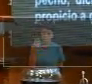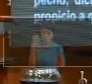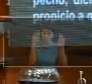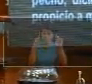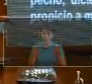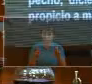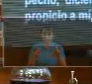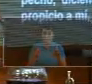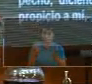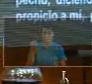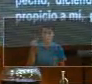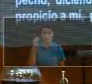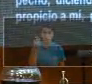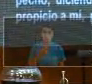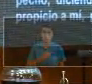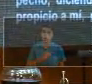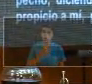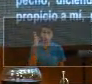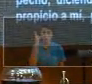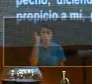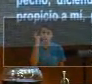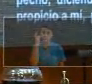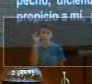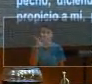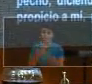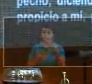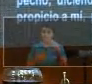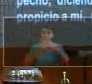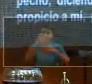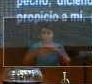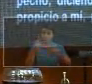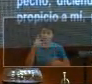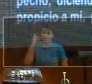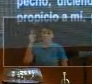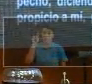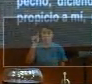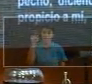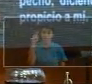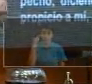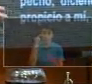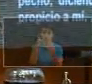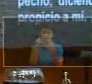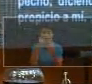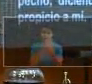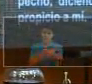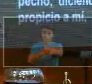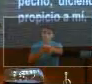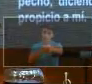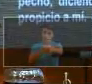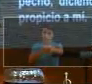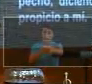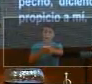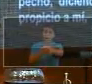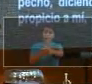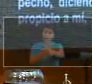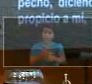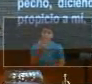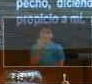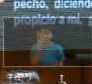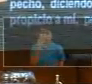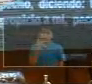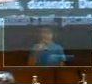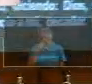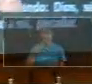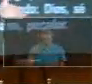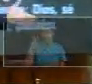no solo oía, sino que también iba delante del Señor. Y usted conoce la historia. Había un fariseo y decía: Señor, te doy gracias porque